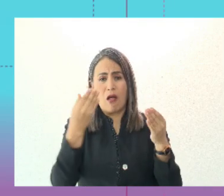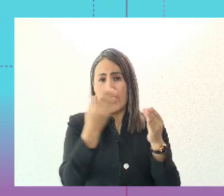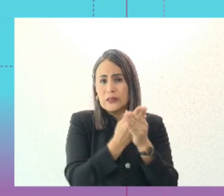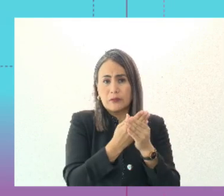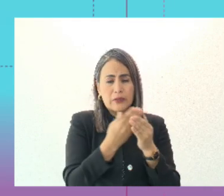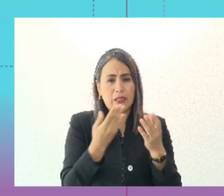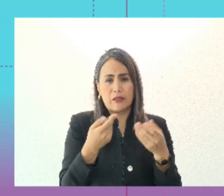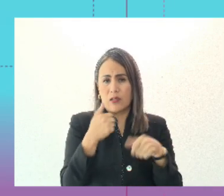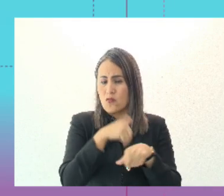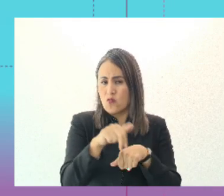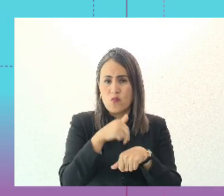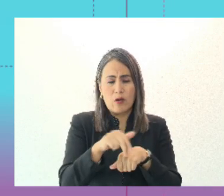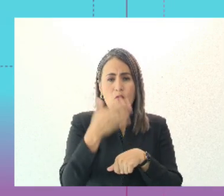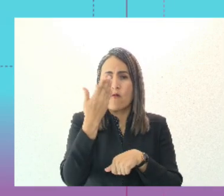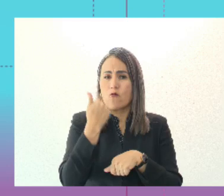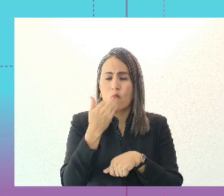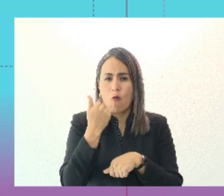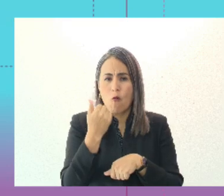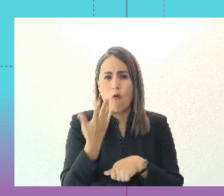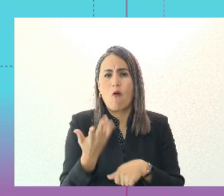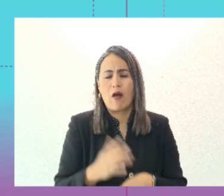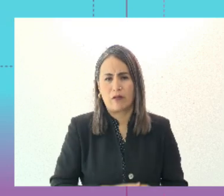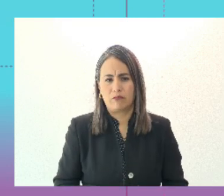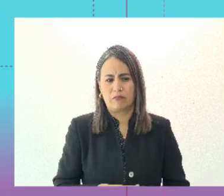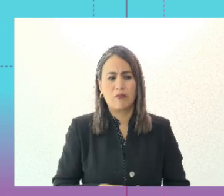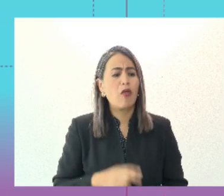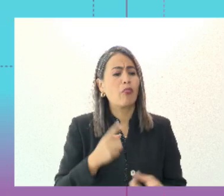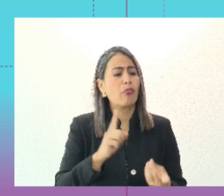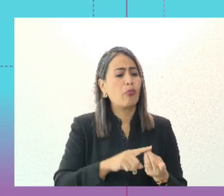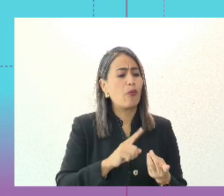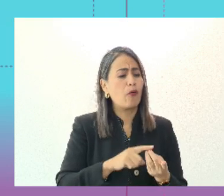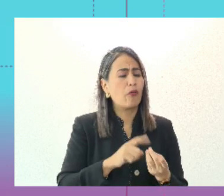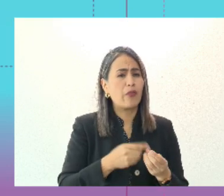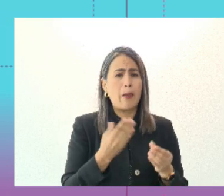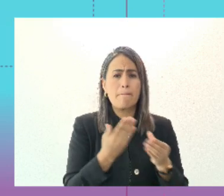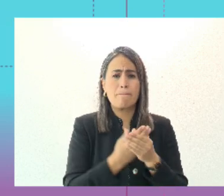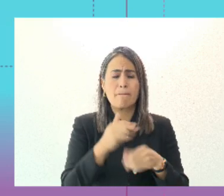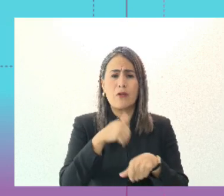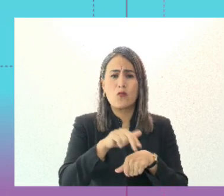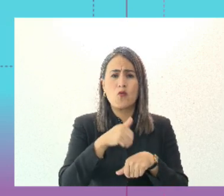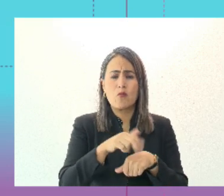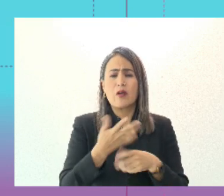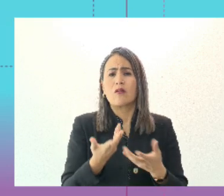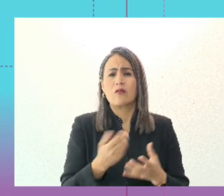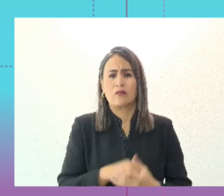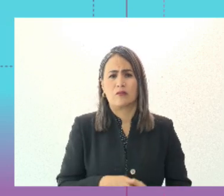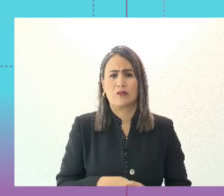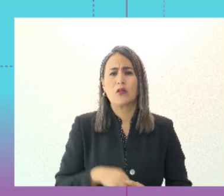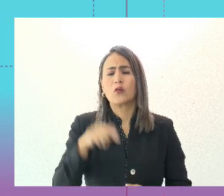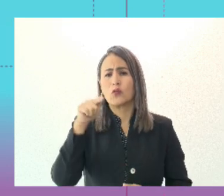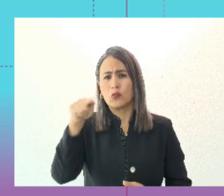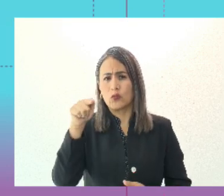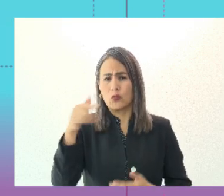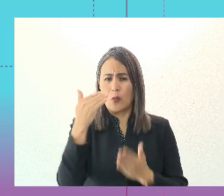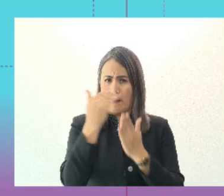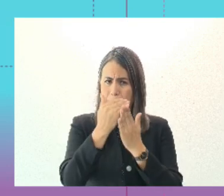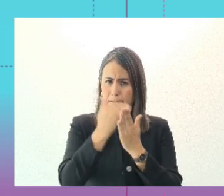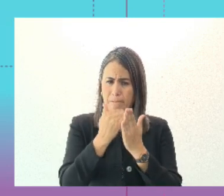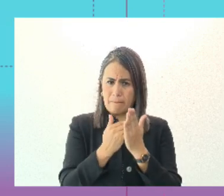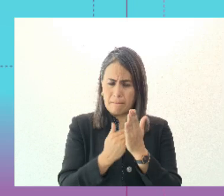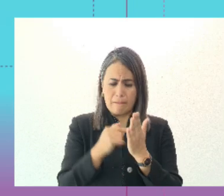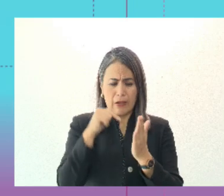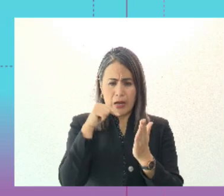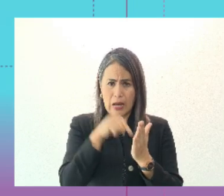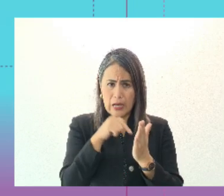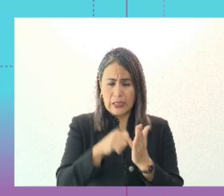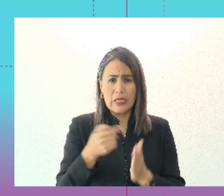¿No? Es decir, ¿dónde está el expediente? ¿Por qué en los lineamientos que actualmente se homologaron en el INAI